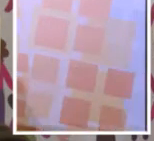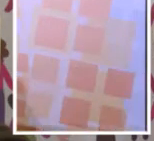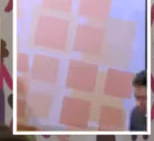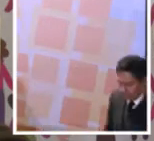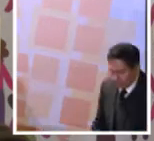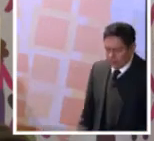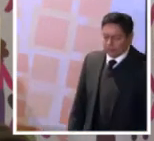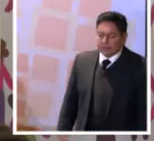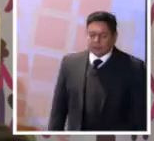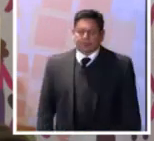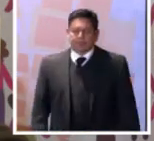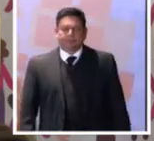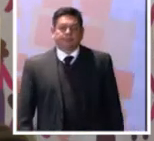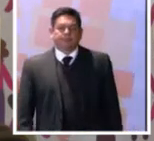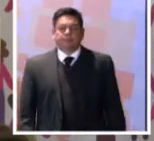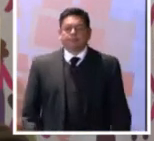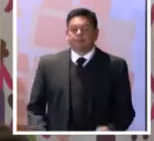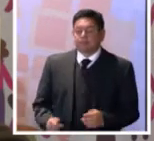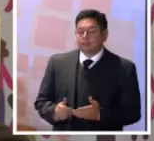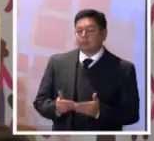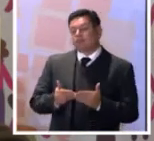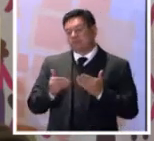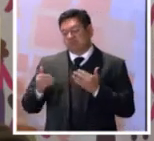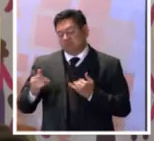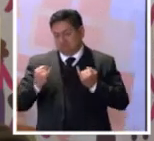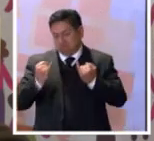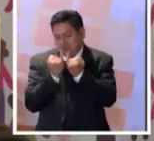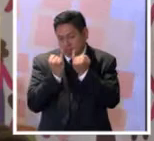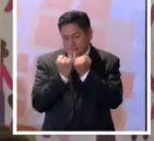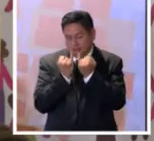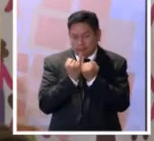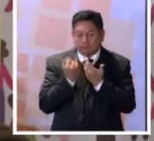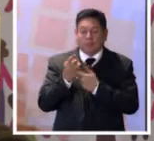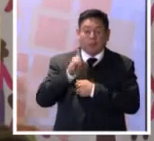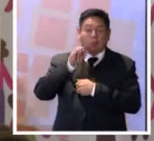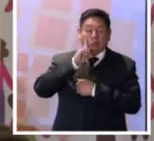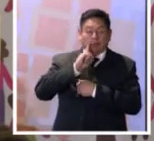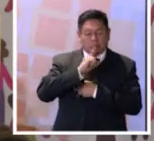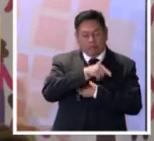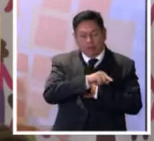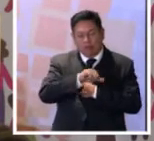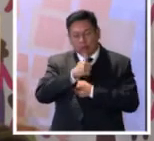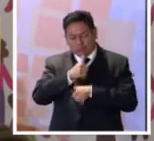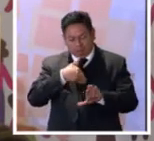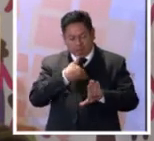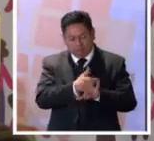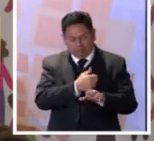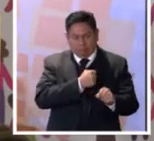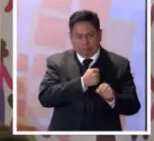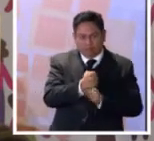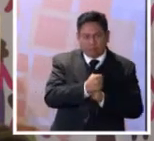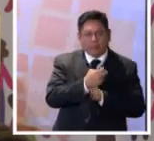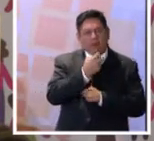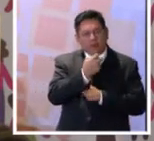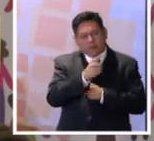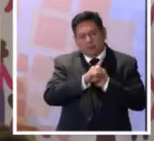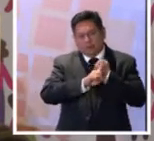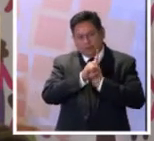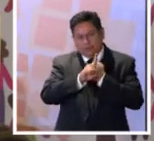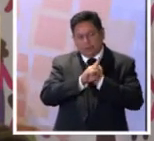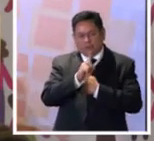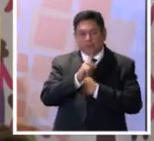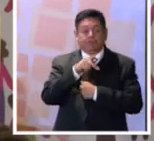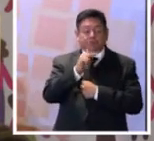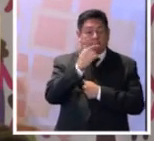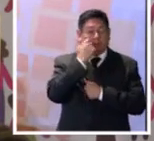problema que vamos a tener que afrontar en la violencia política por razón de género. Pero quiero aprovechar también para